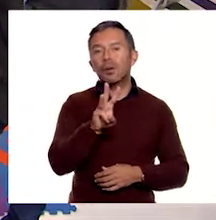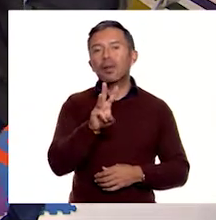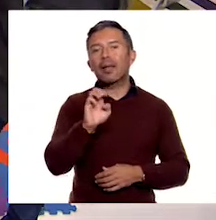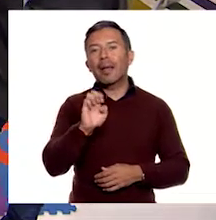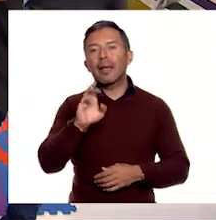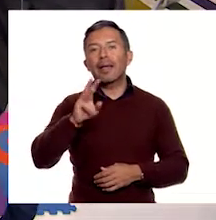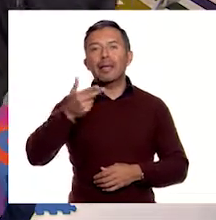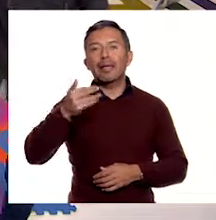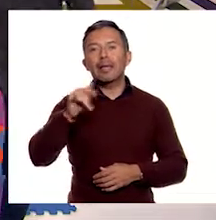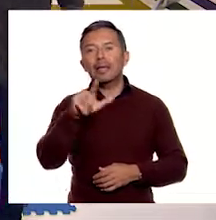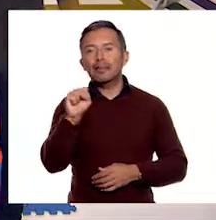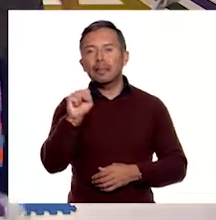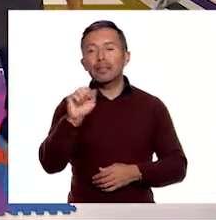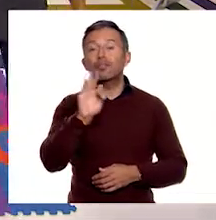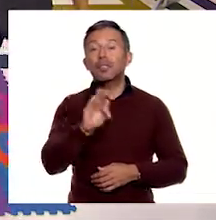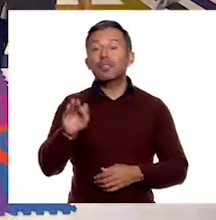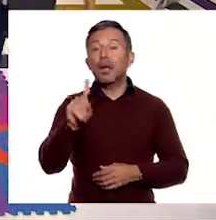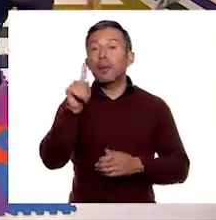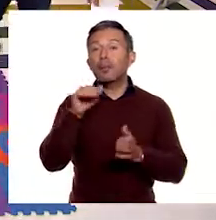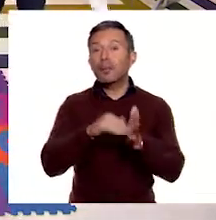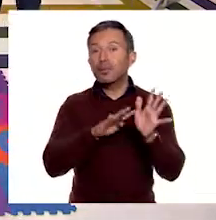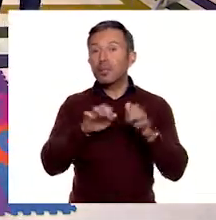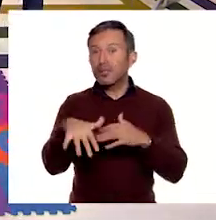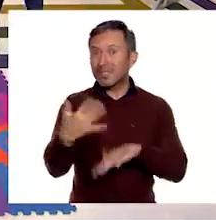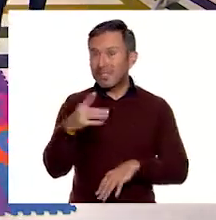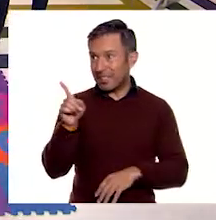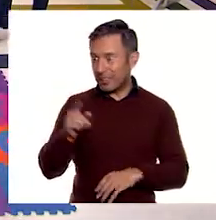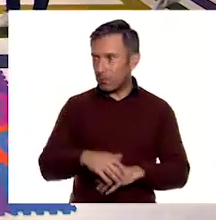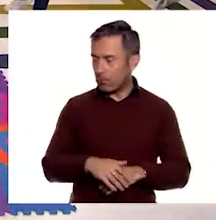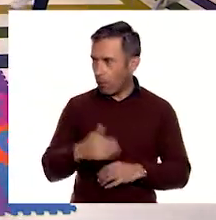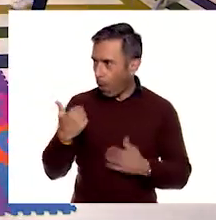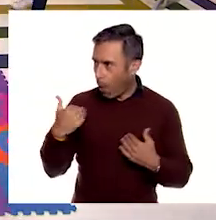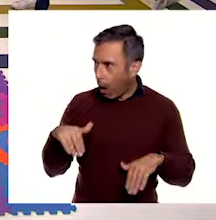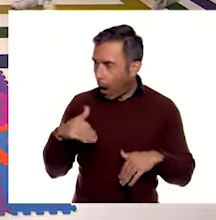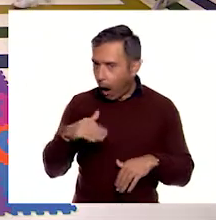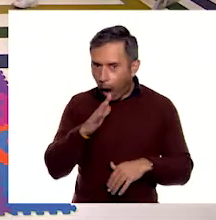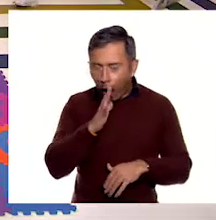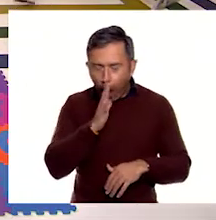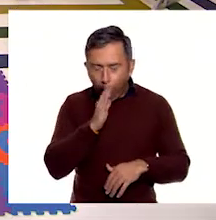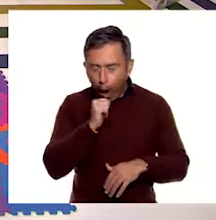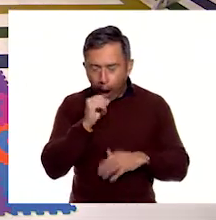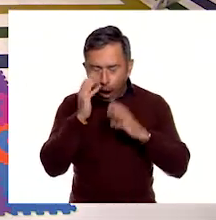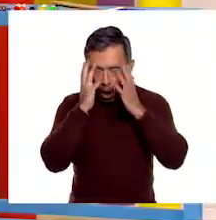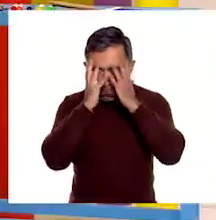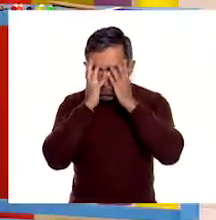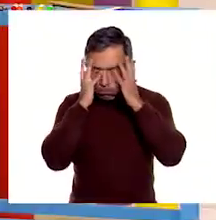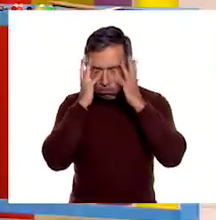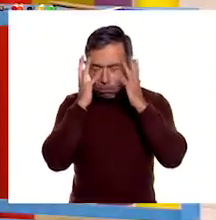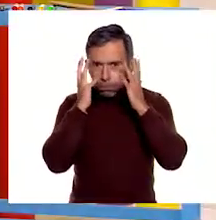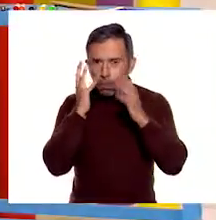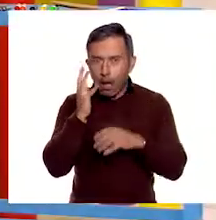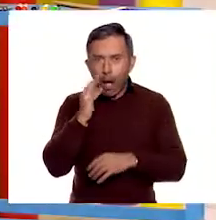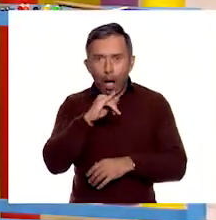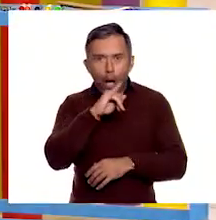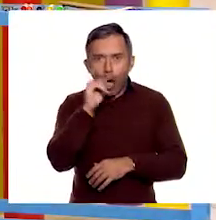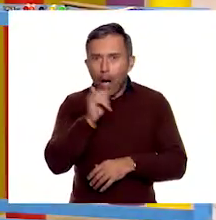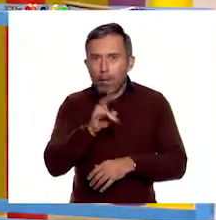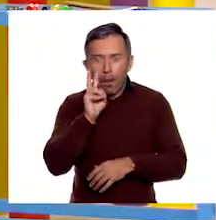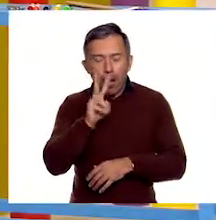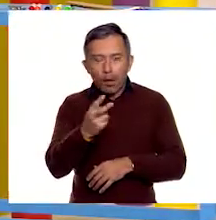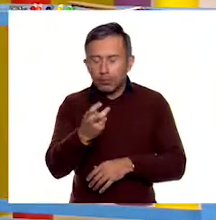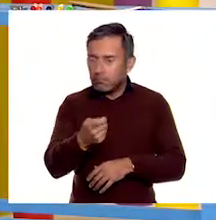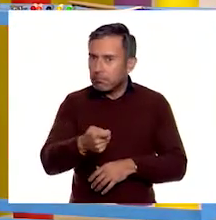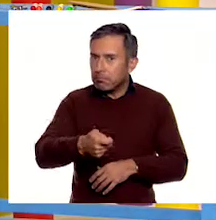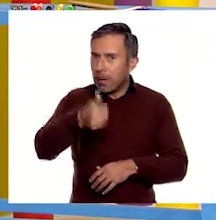1915. ¡Qué sorprendente! Esa no la conocía y de verdad me jugó una treta